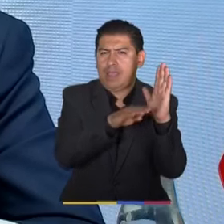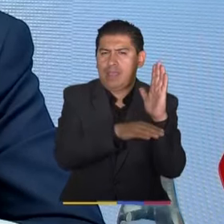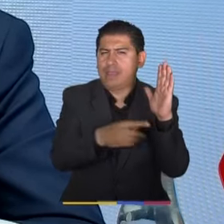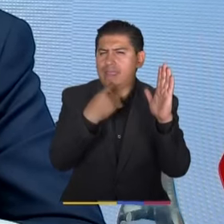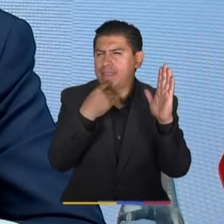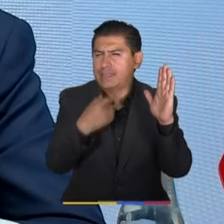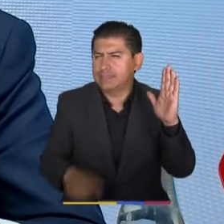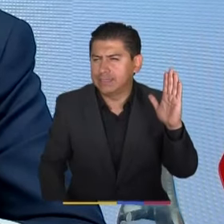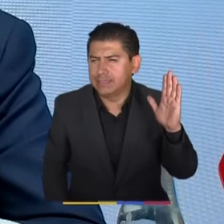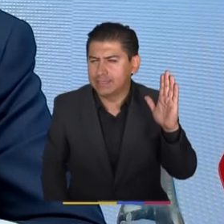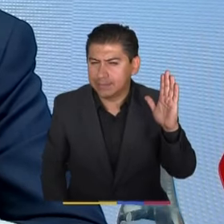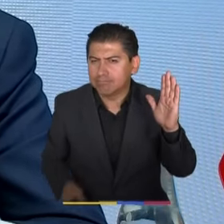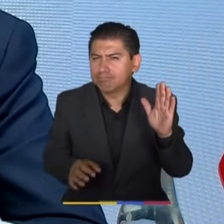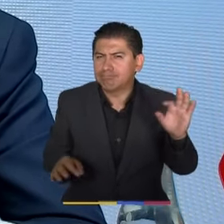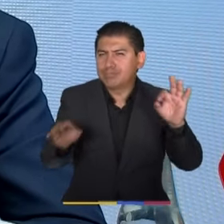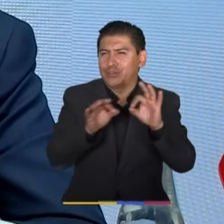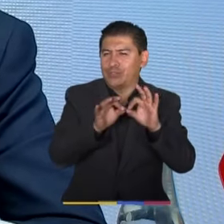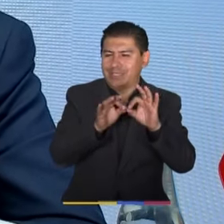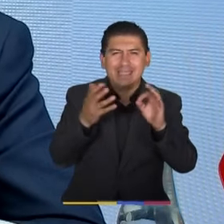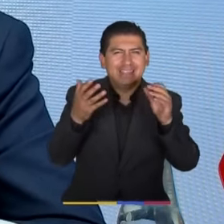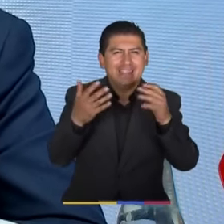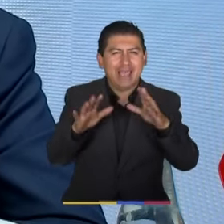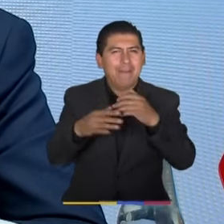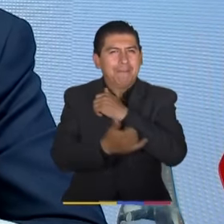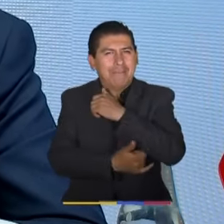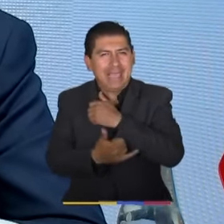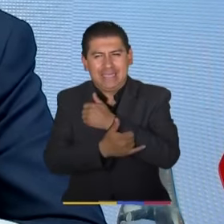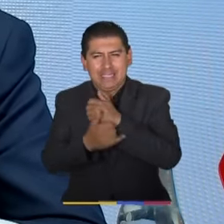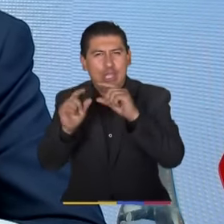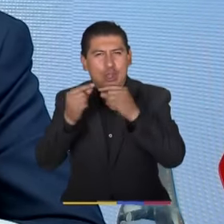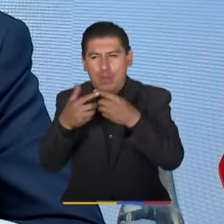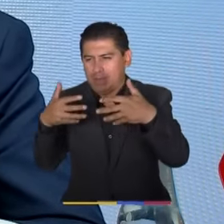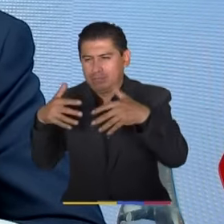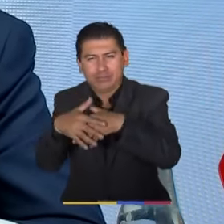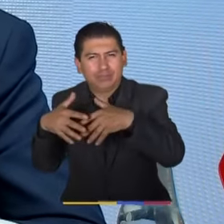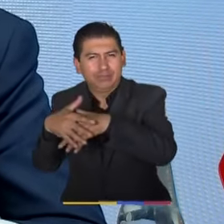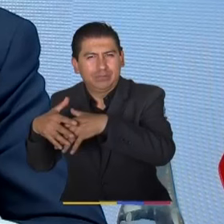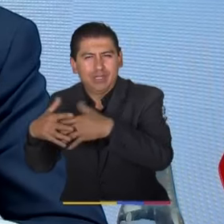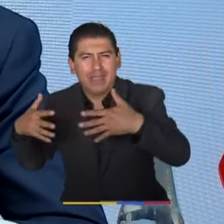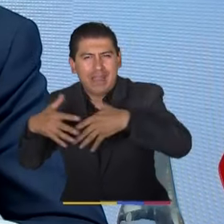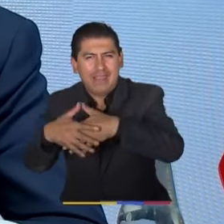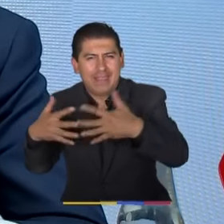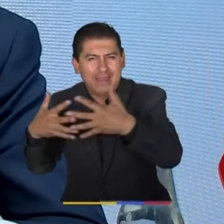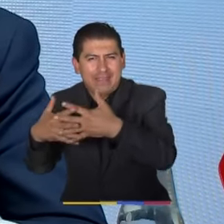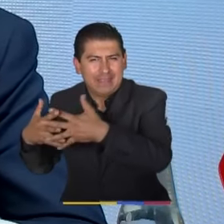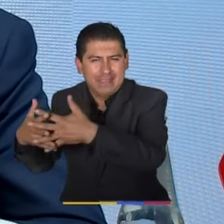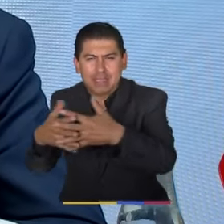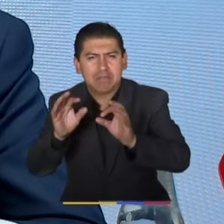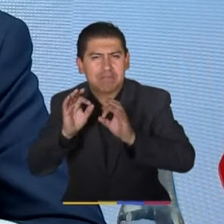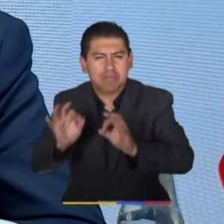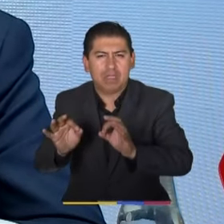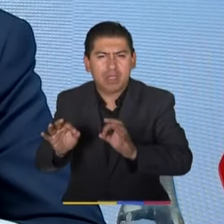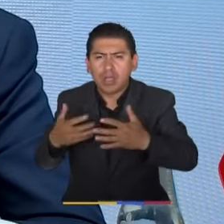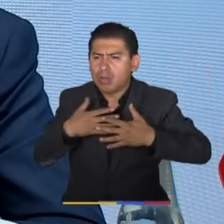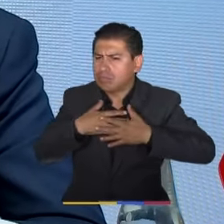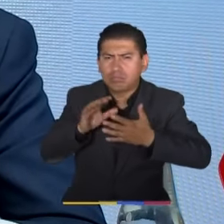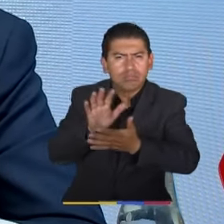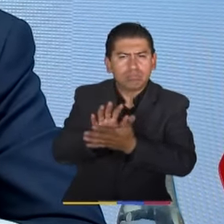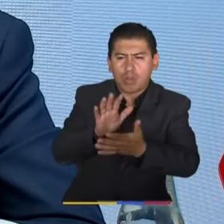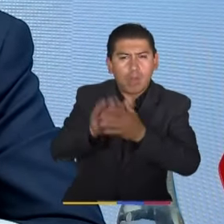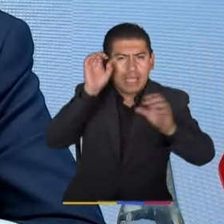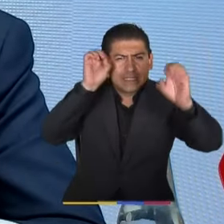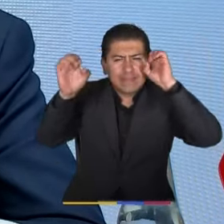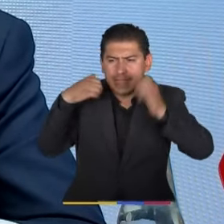apoyar la labor desplegada por las redes y los organismos iberoamericanos, con el deseo de que cuenten con una estrategia